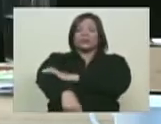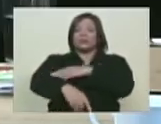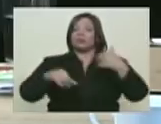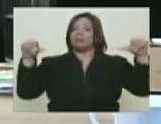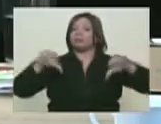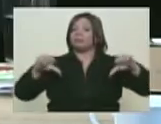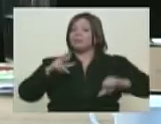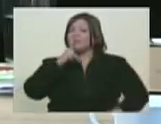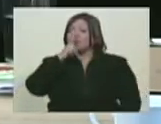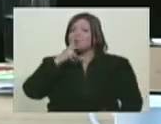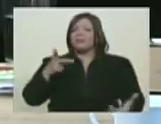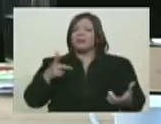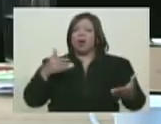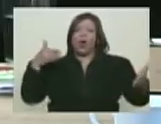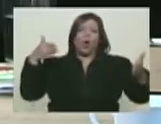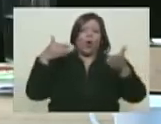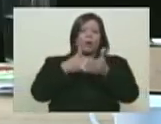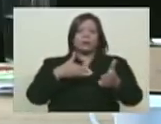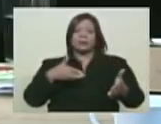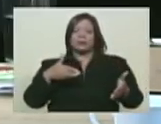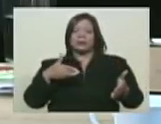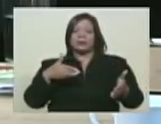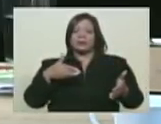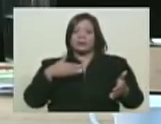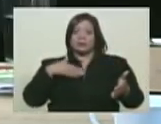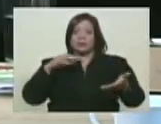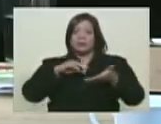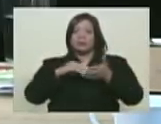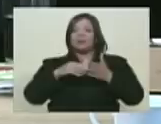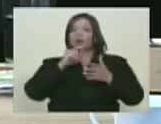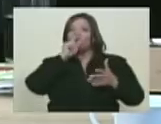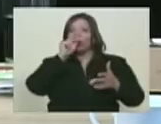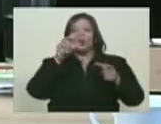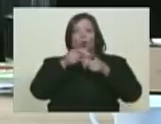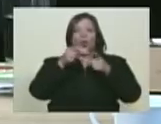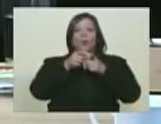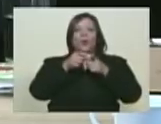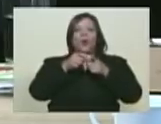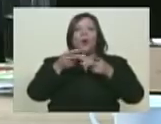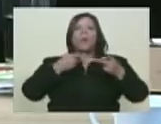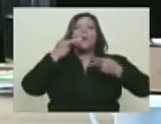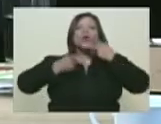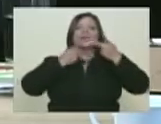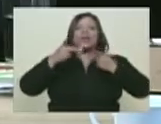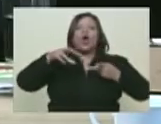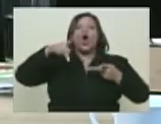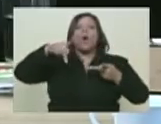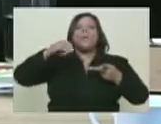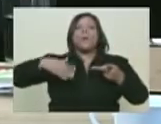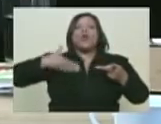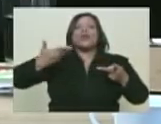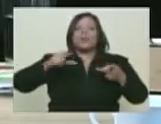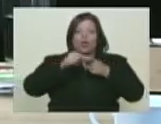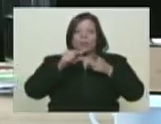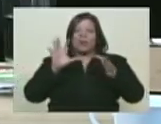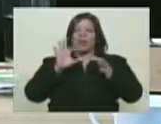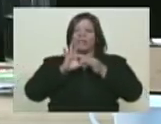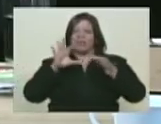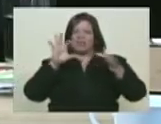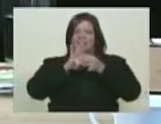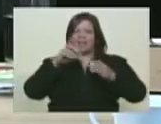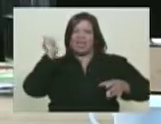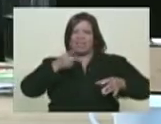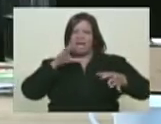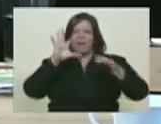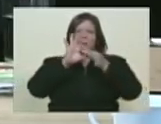patética. La ofensiva contra los muchachos de Podemos por sus supuestos pecaminosos nexos con Venezuela era de un